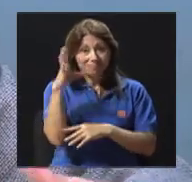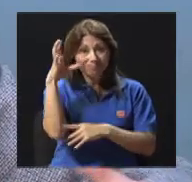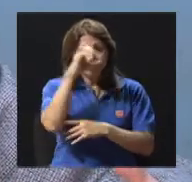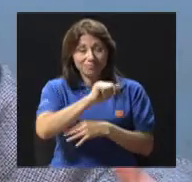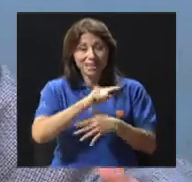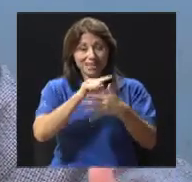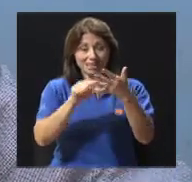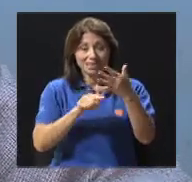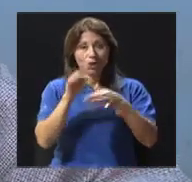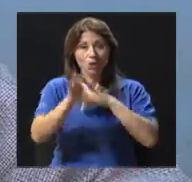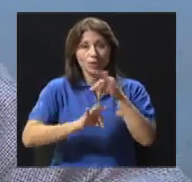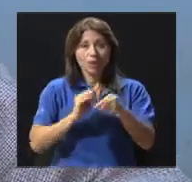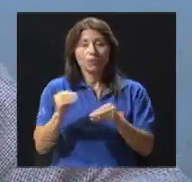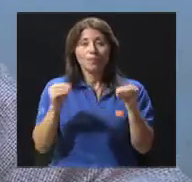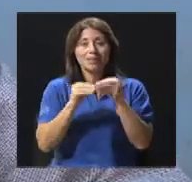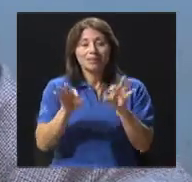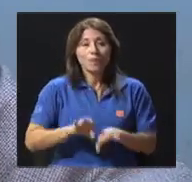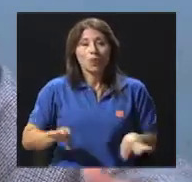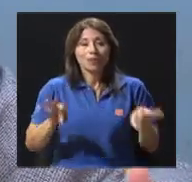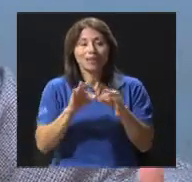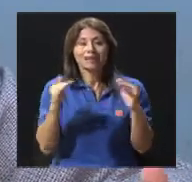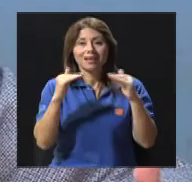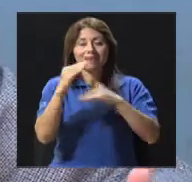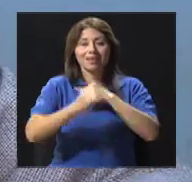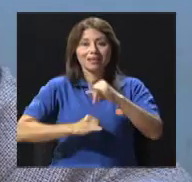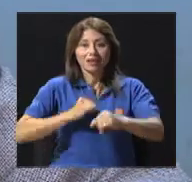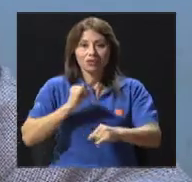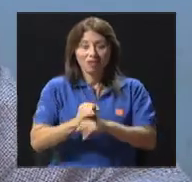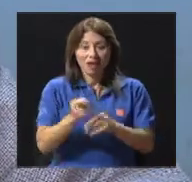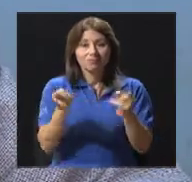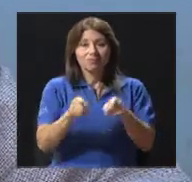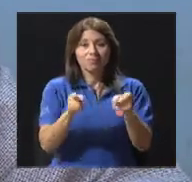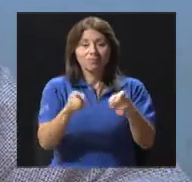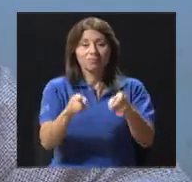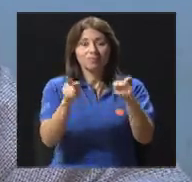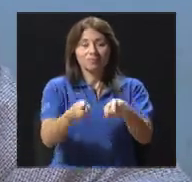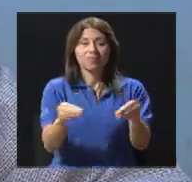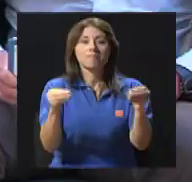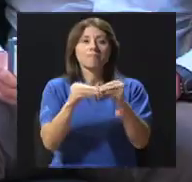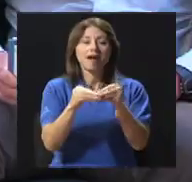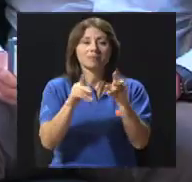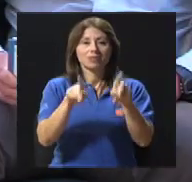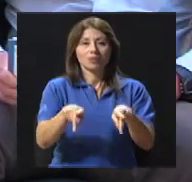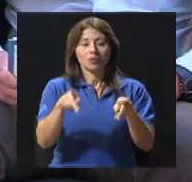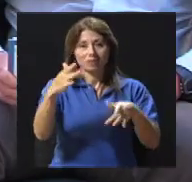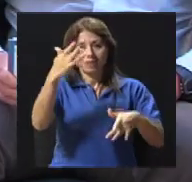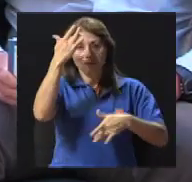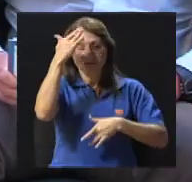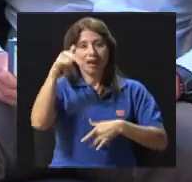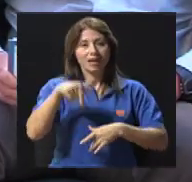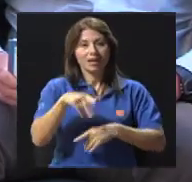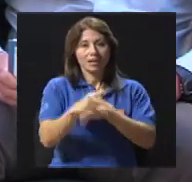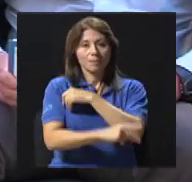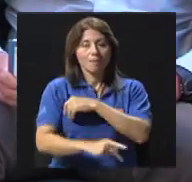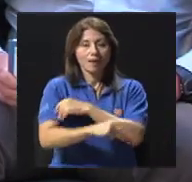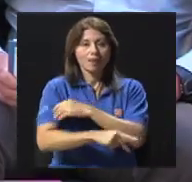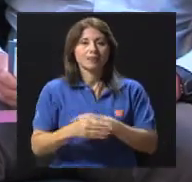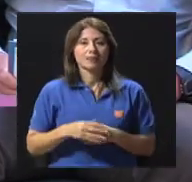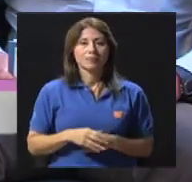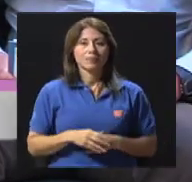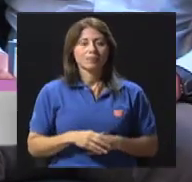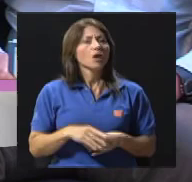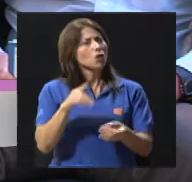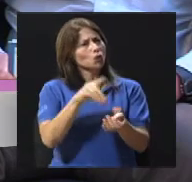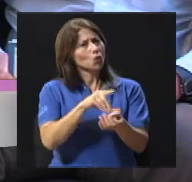son los más importantes a nivel internacional, que explican la mayor cantidad de casos en el país. Doctor, al hacer todo este muestreo,